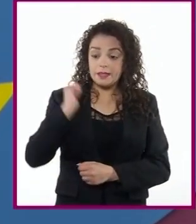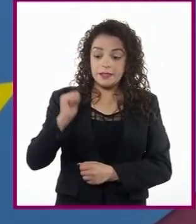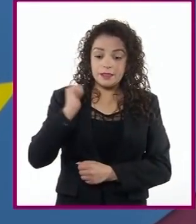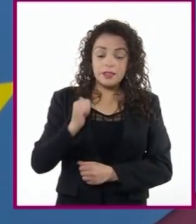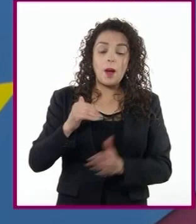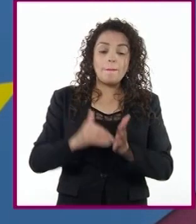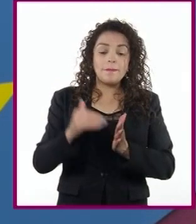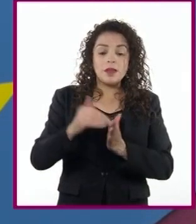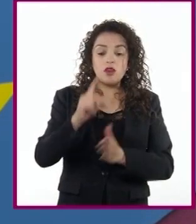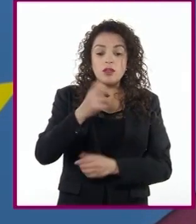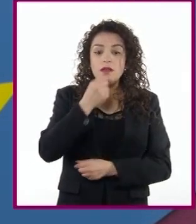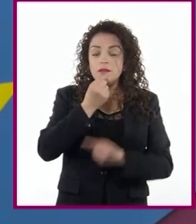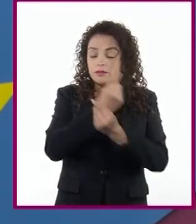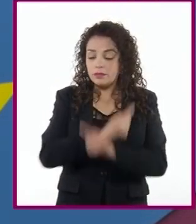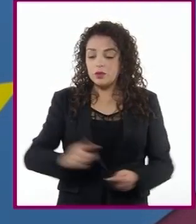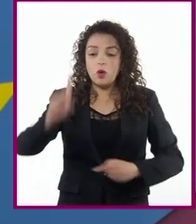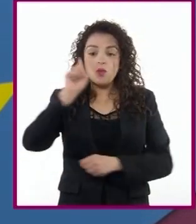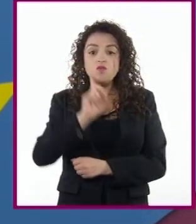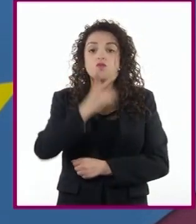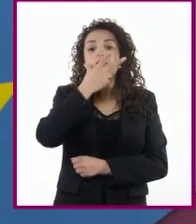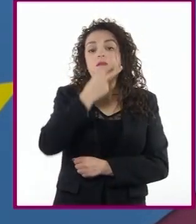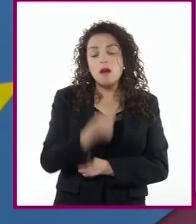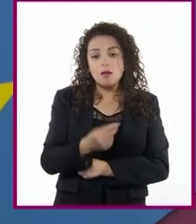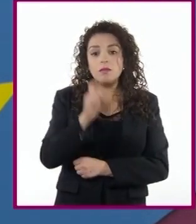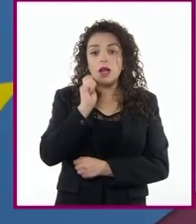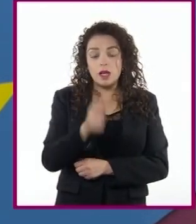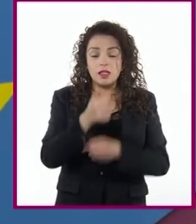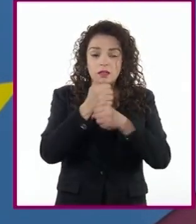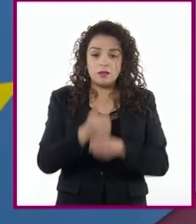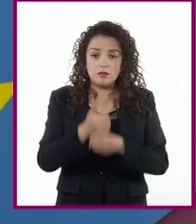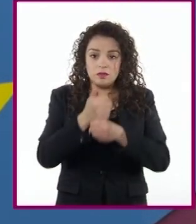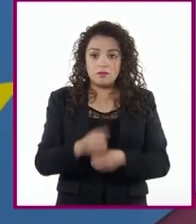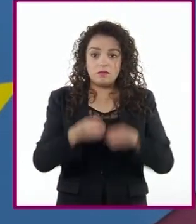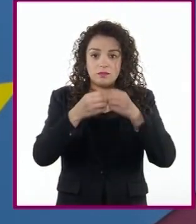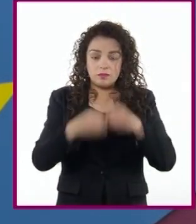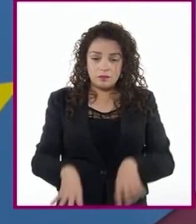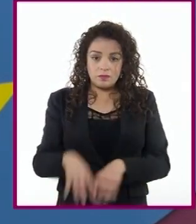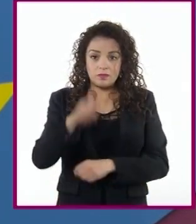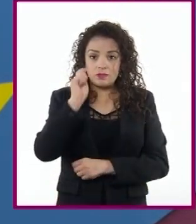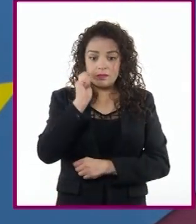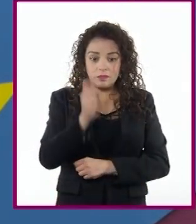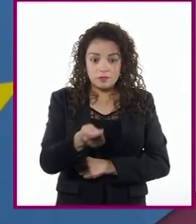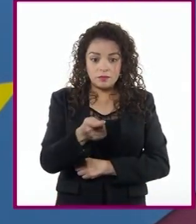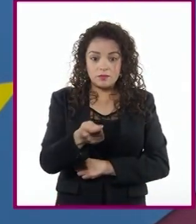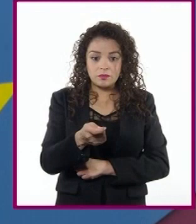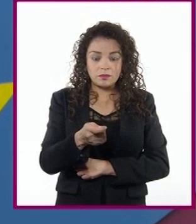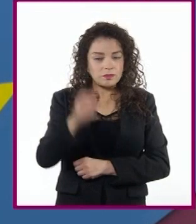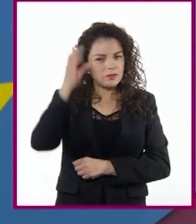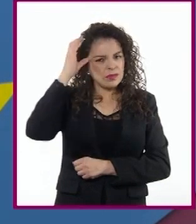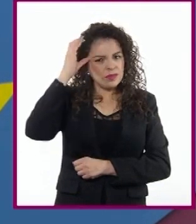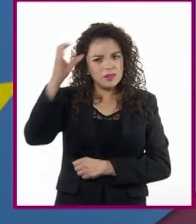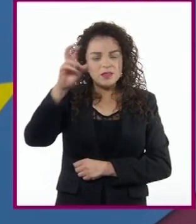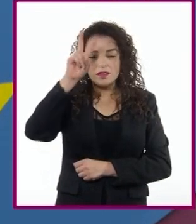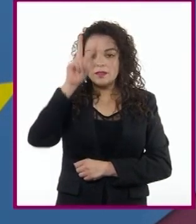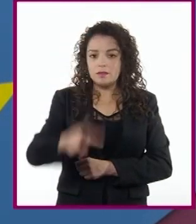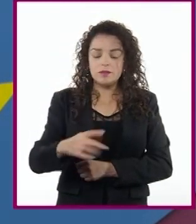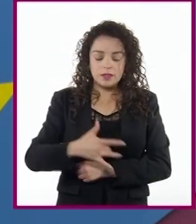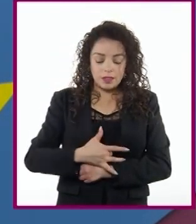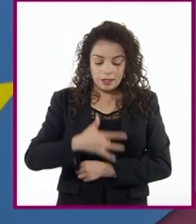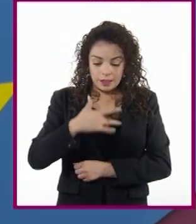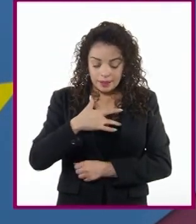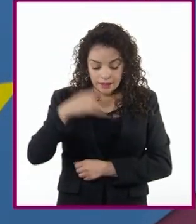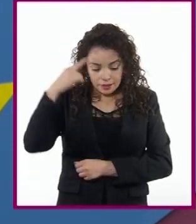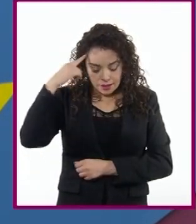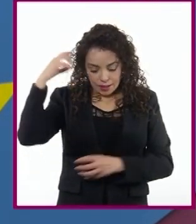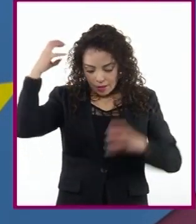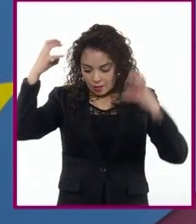niños, mujeres y hombres han sido víctimas de atrocidades que desafían la imaginación y conmueven profundamente la conciencia